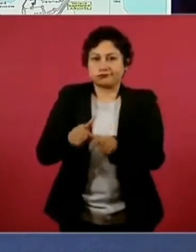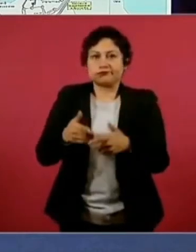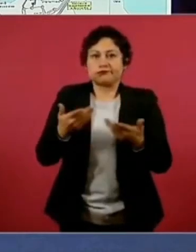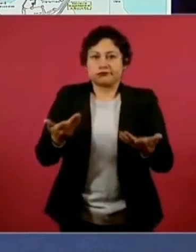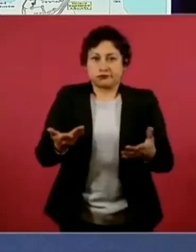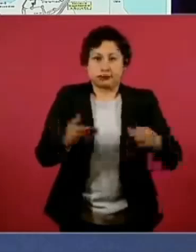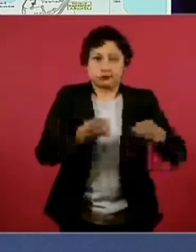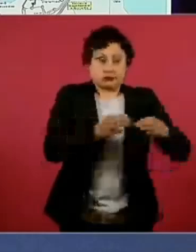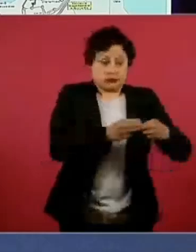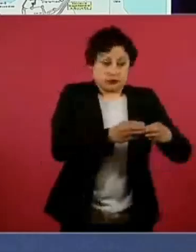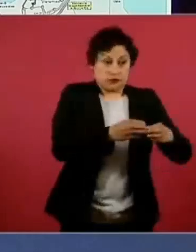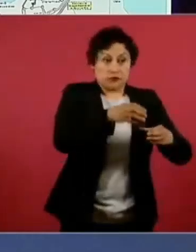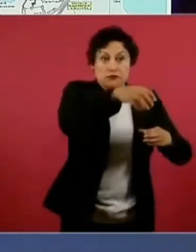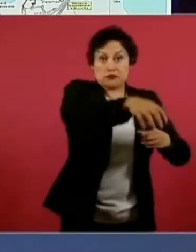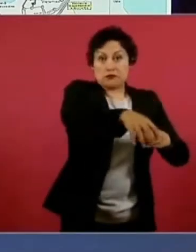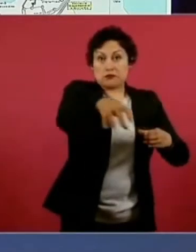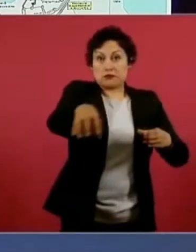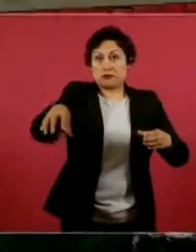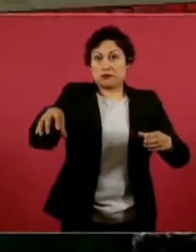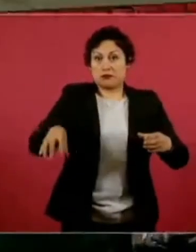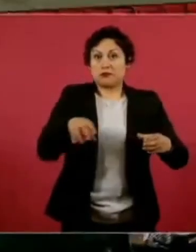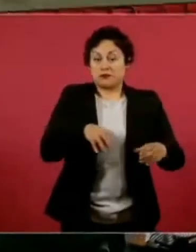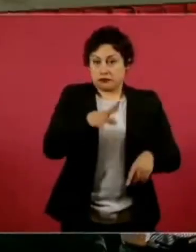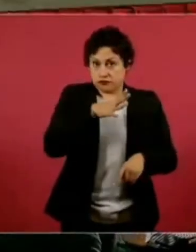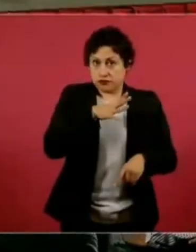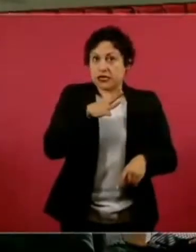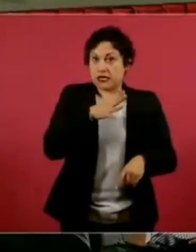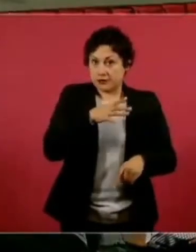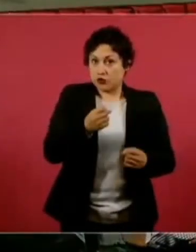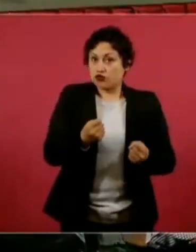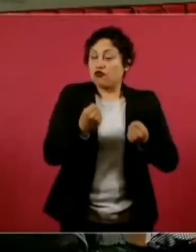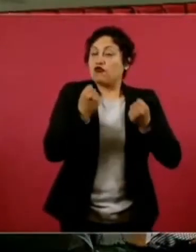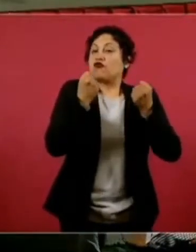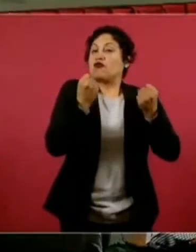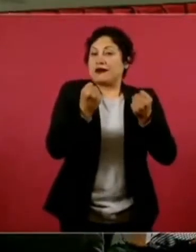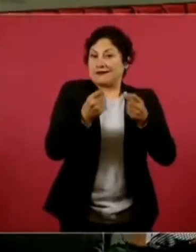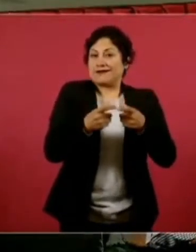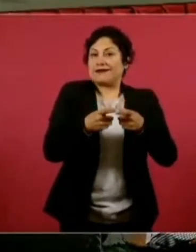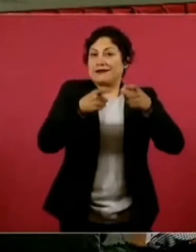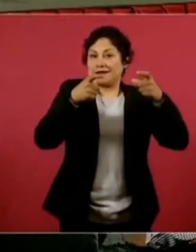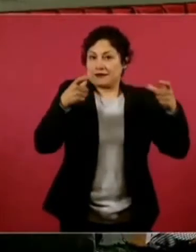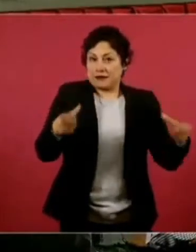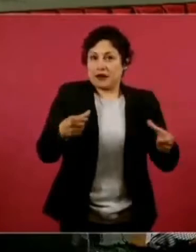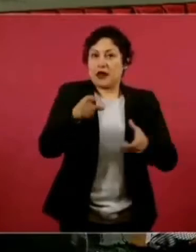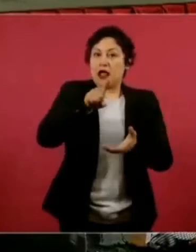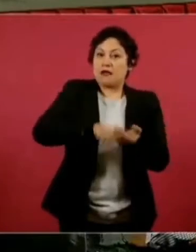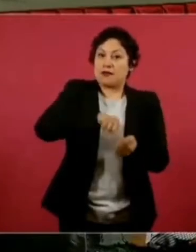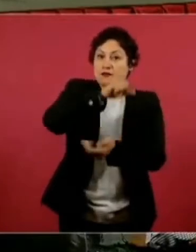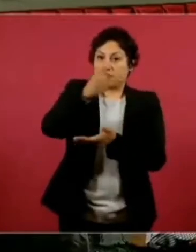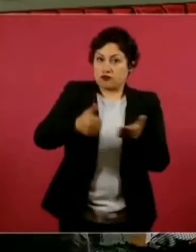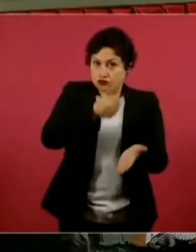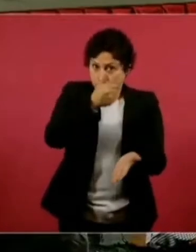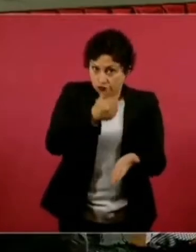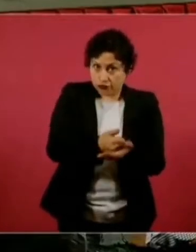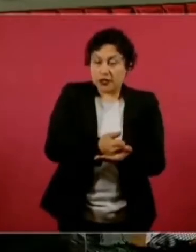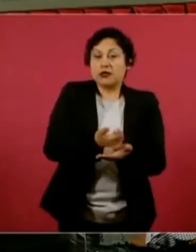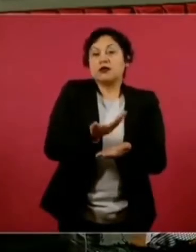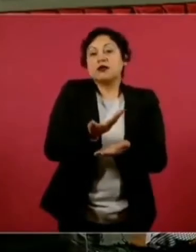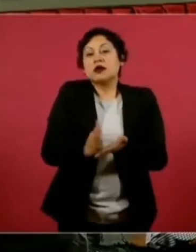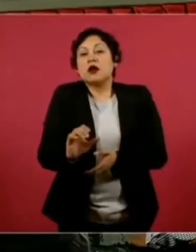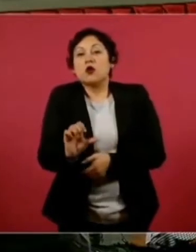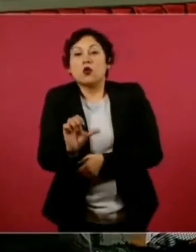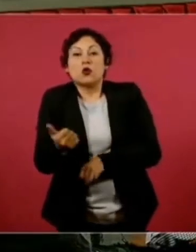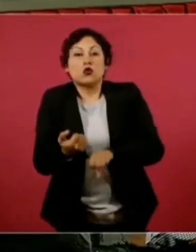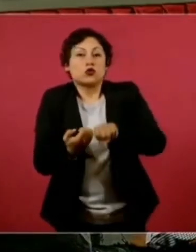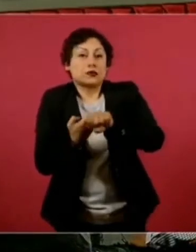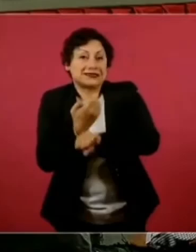anillos fuertes, ¿verdad? y grandes, no nada más a nivel metropolitano, sino a nivel de estados.